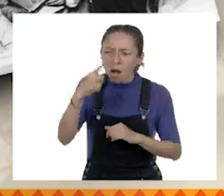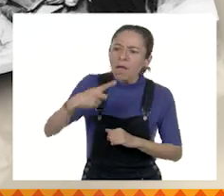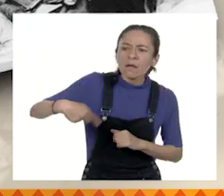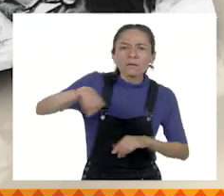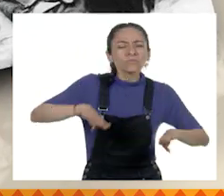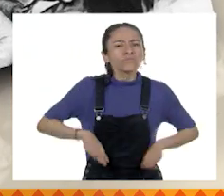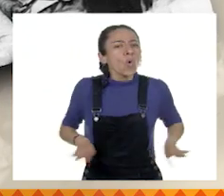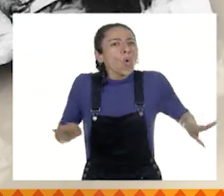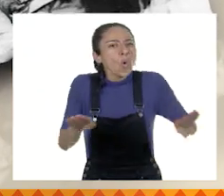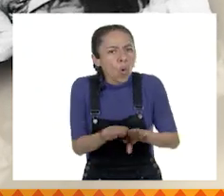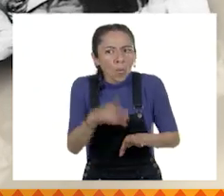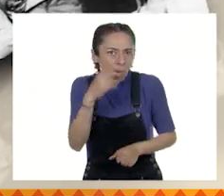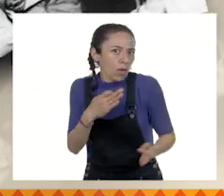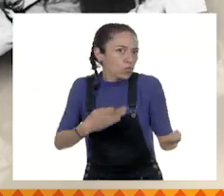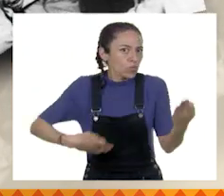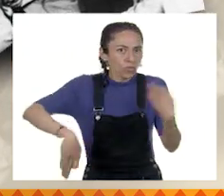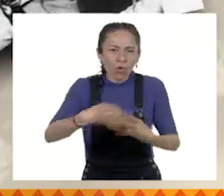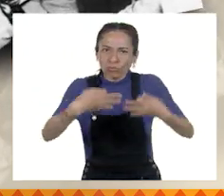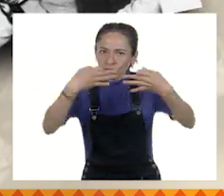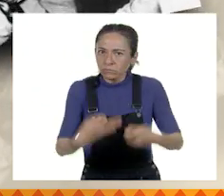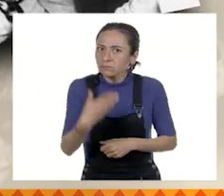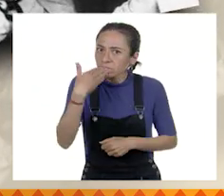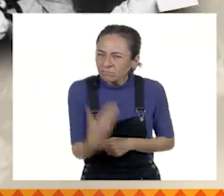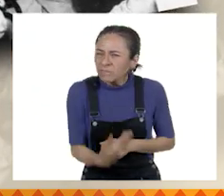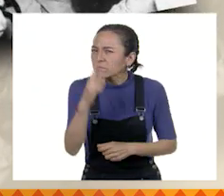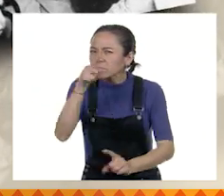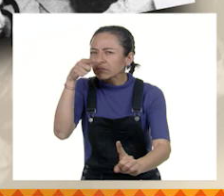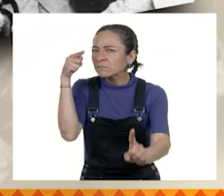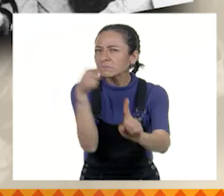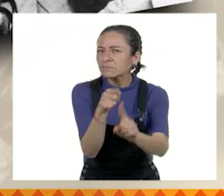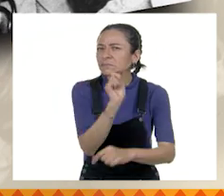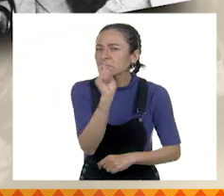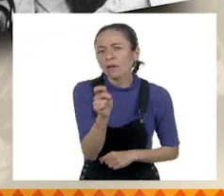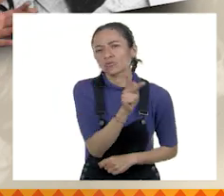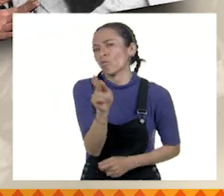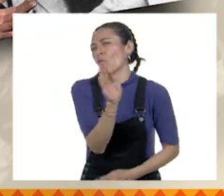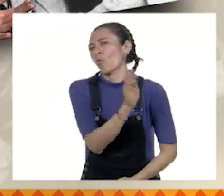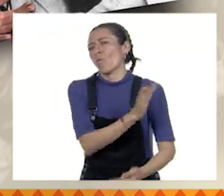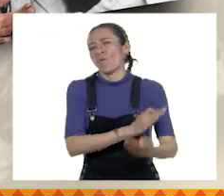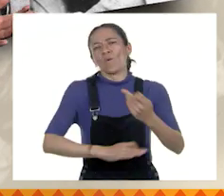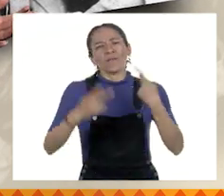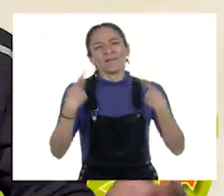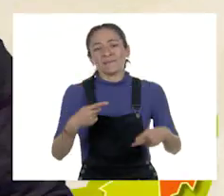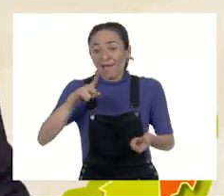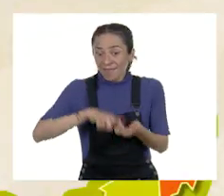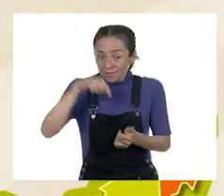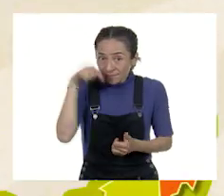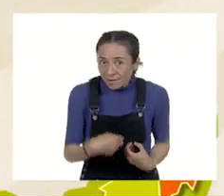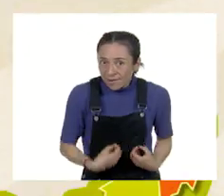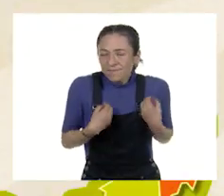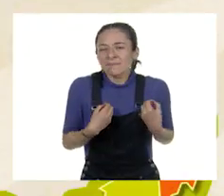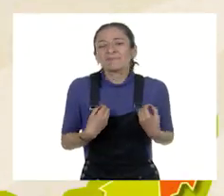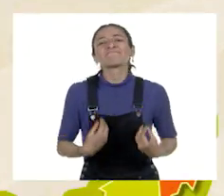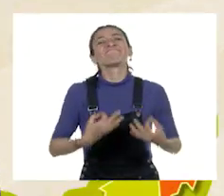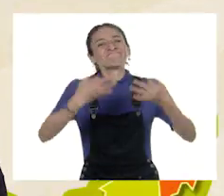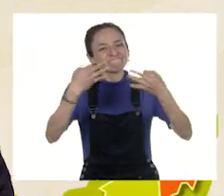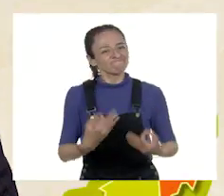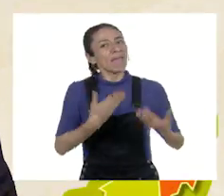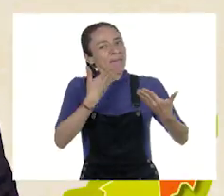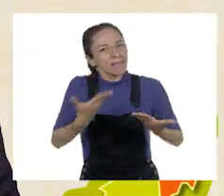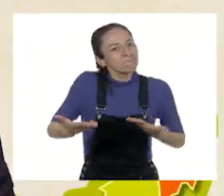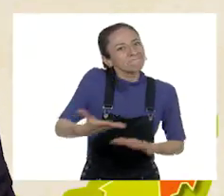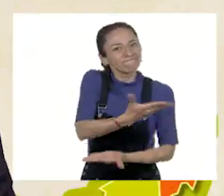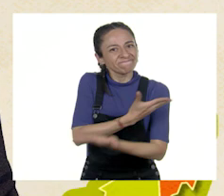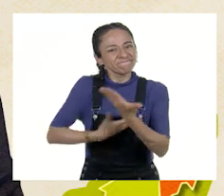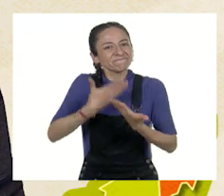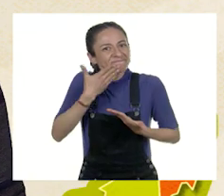común, con el objetivo de vivir todas y todos los ciudadanos en completa armonía. El siguiente video nos